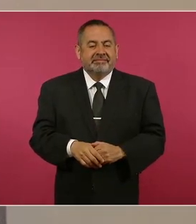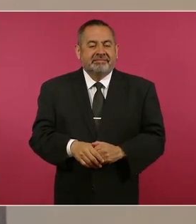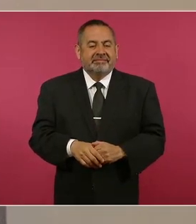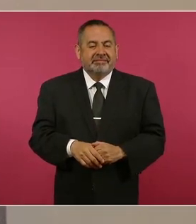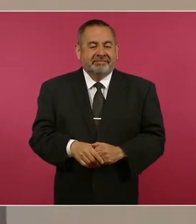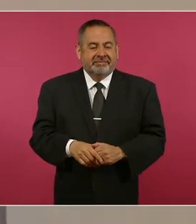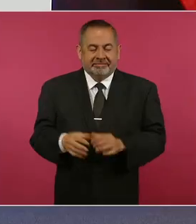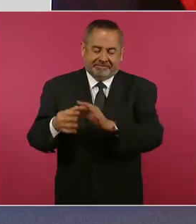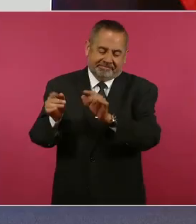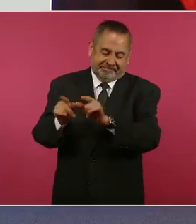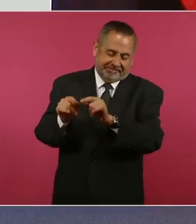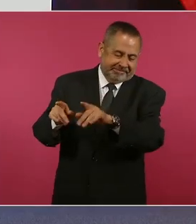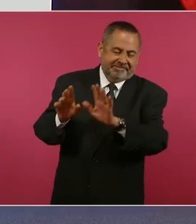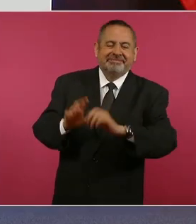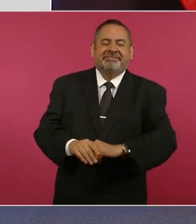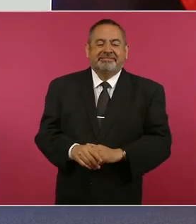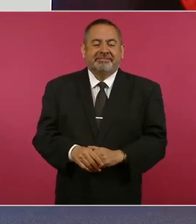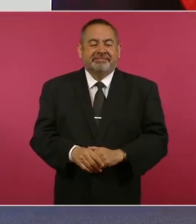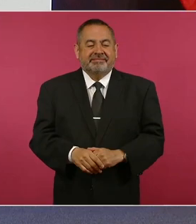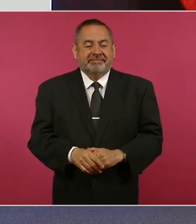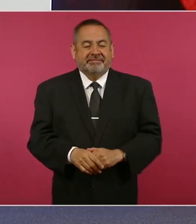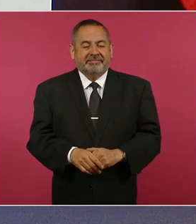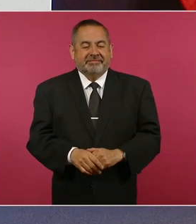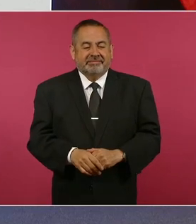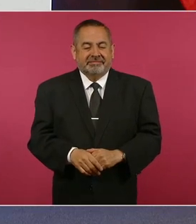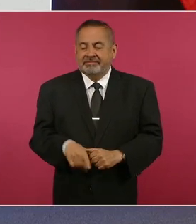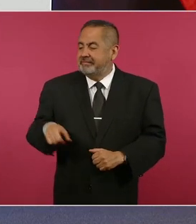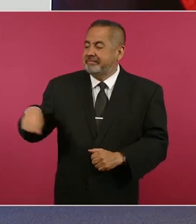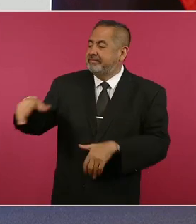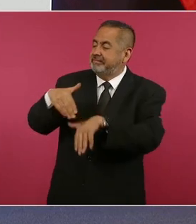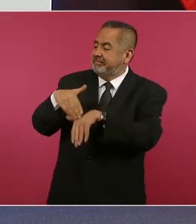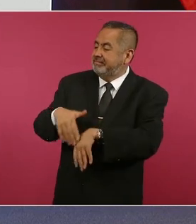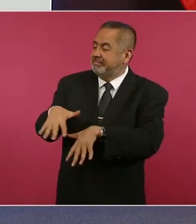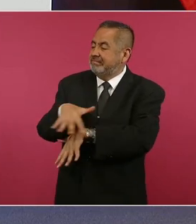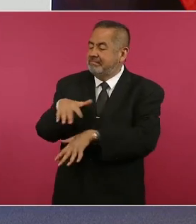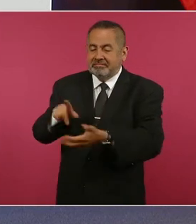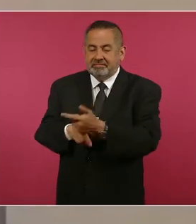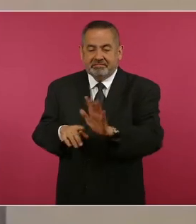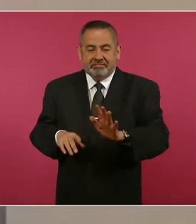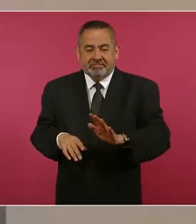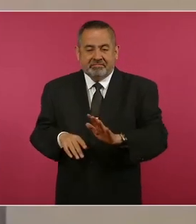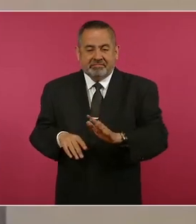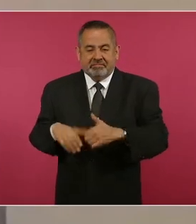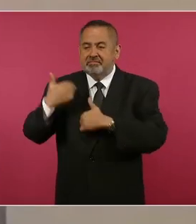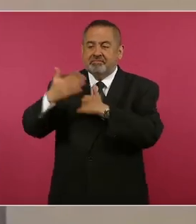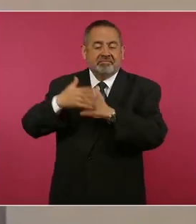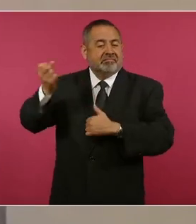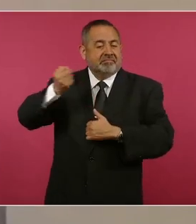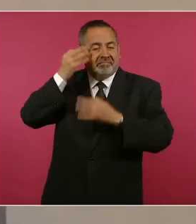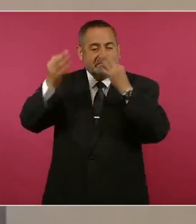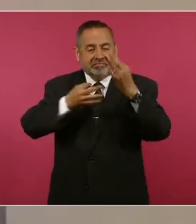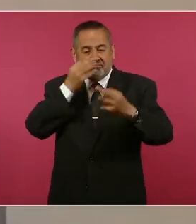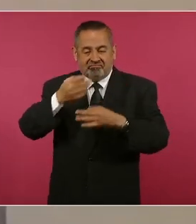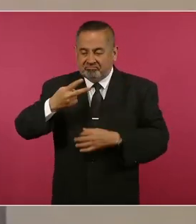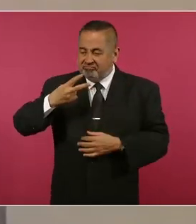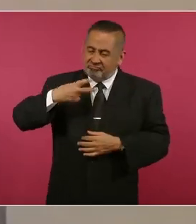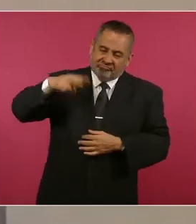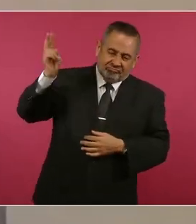Bueno, esa señora. Agárrense, chairos. Ahí les va la conferencia de la